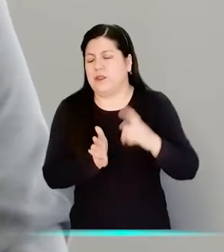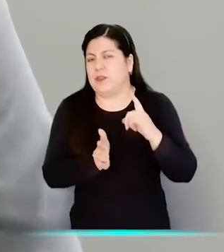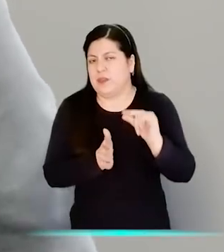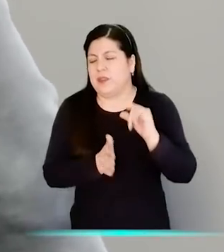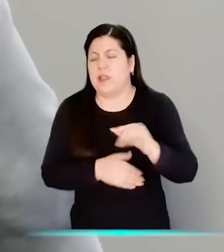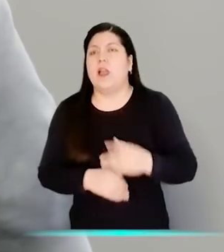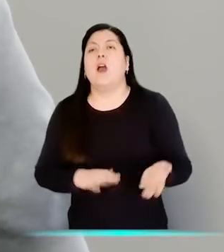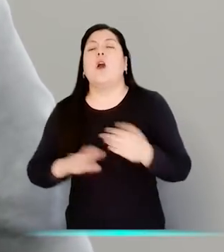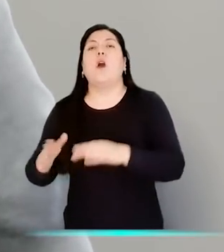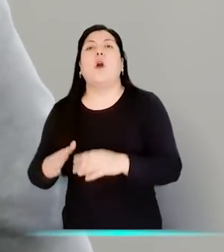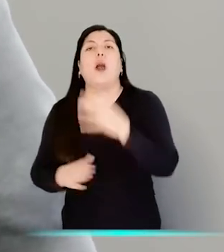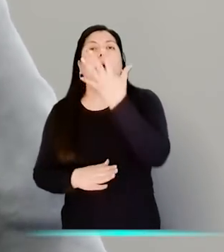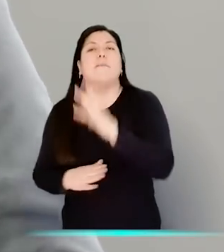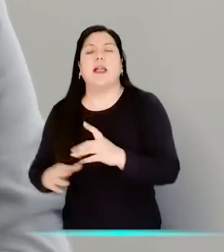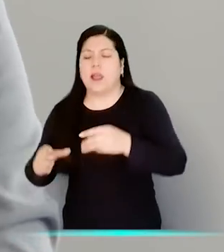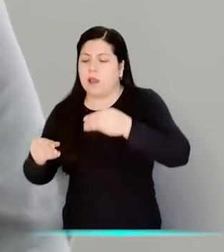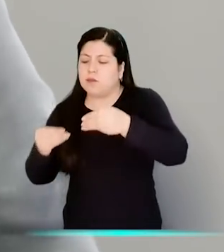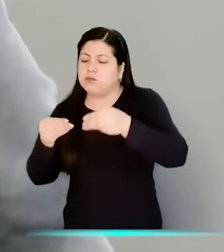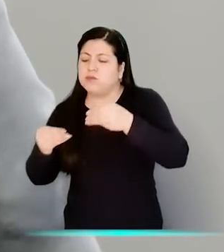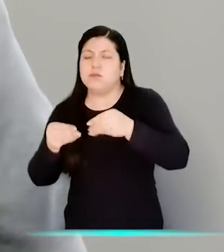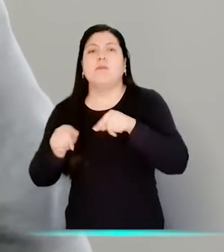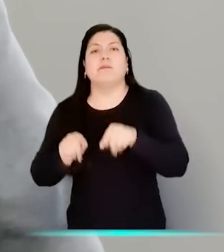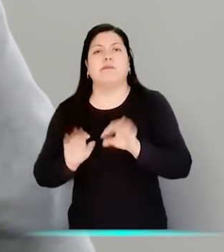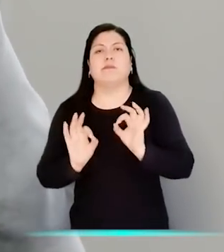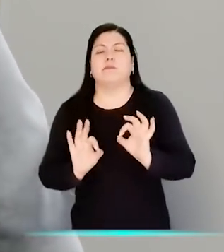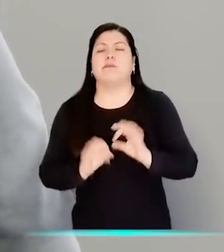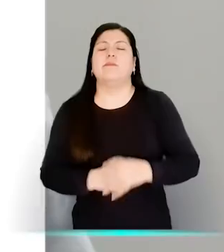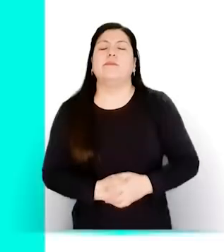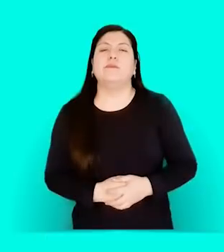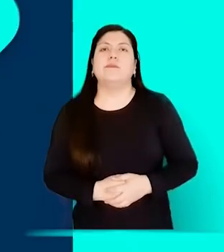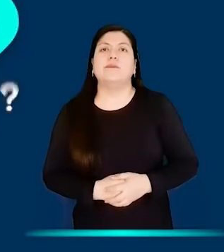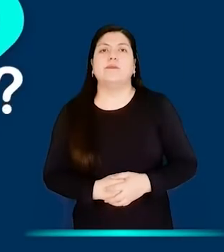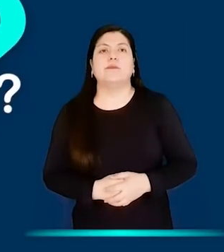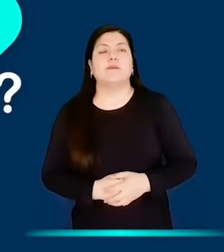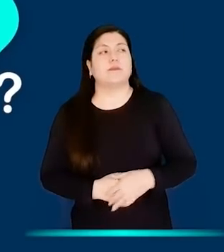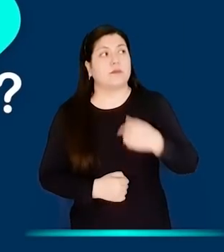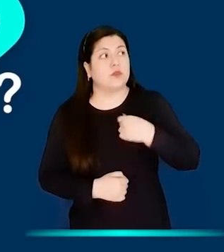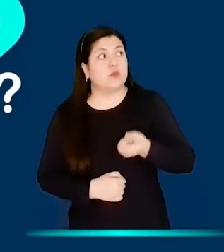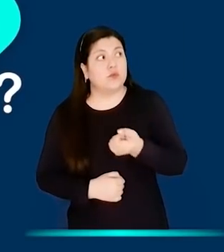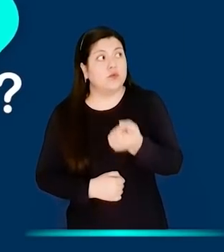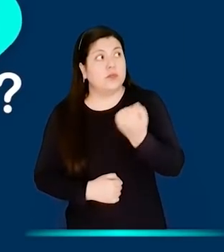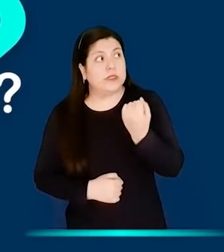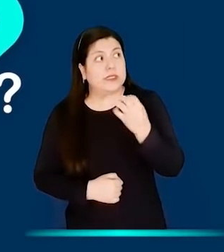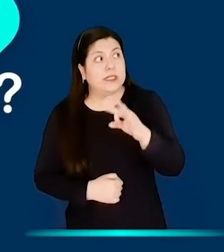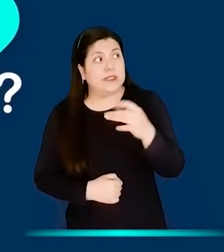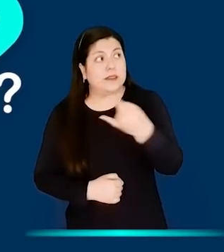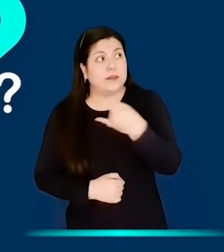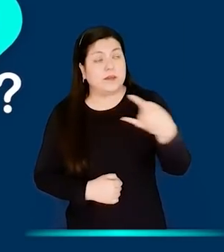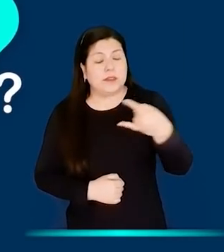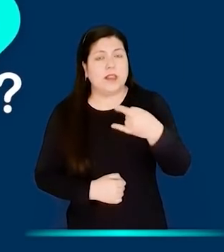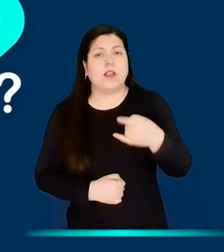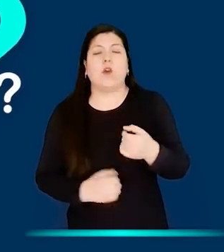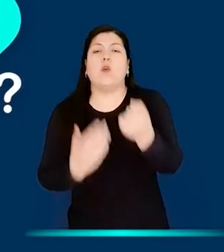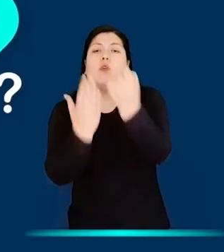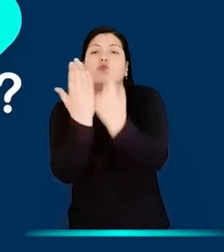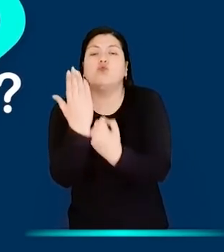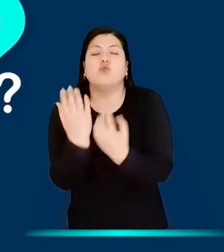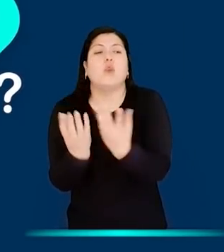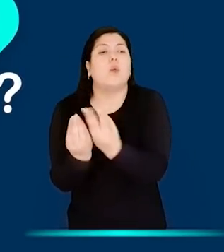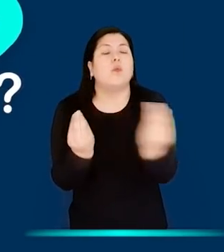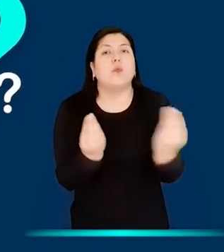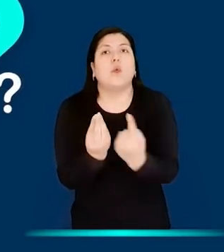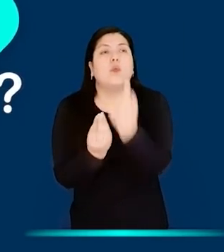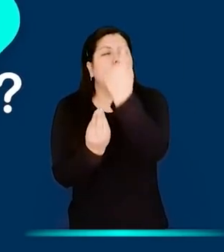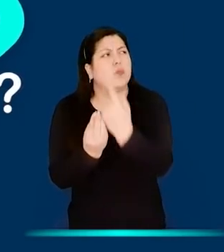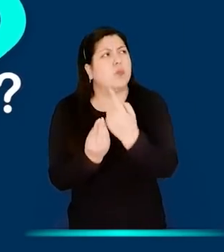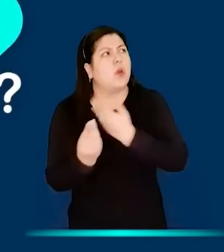o también con la cédula amarilla de holograma si usted todavía no tiene la cédula digital. He escuchado que el 13 de marzo va a haber una consulta